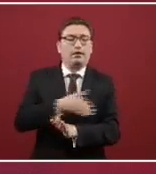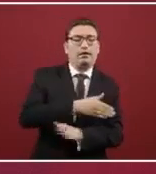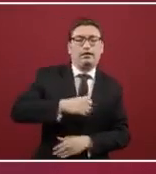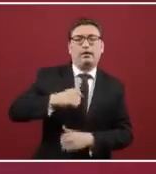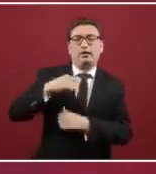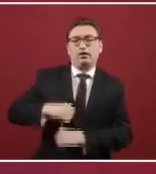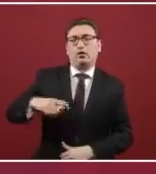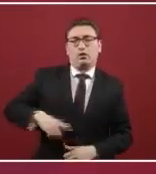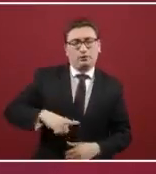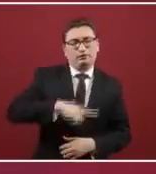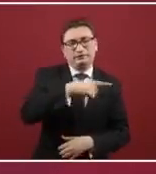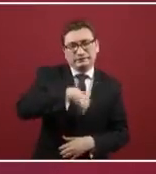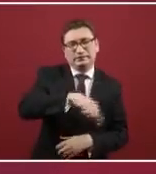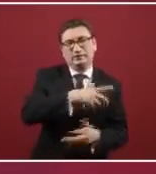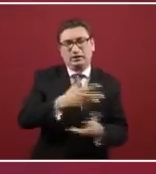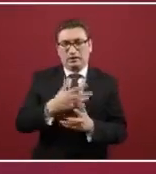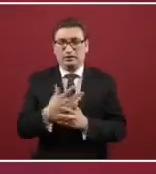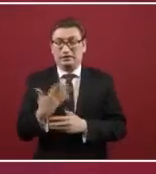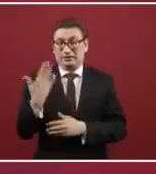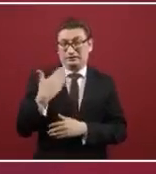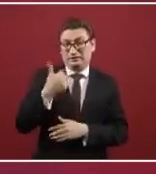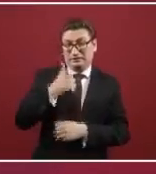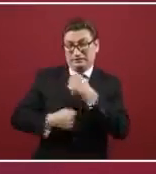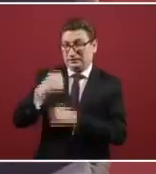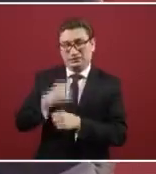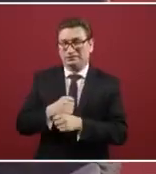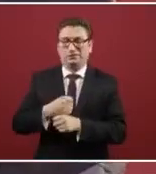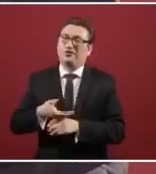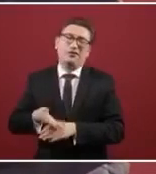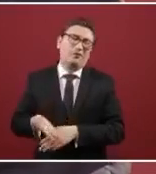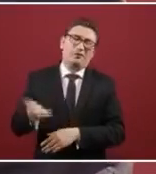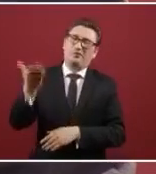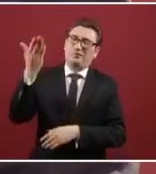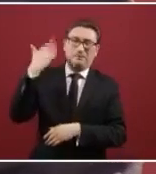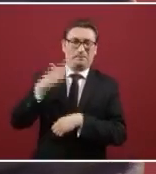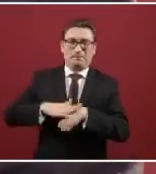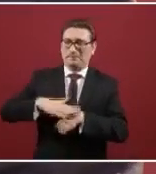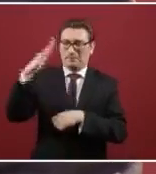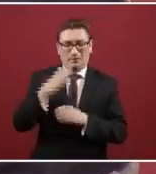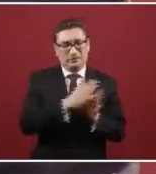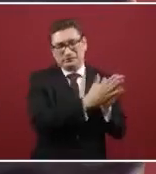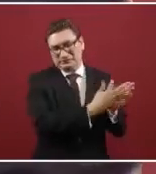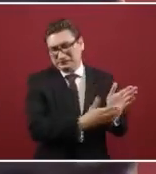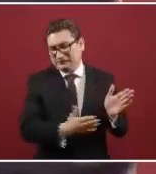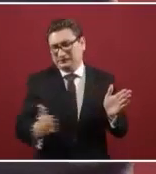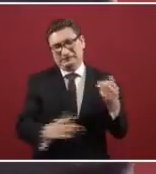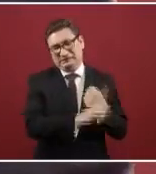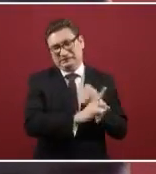autoridades anteriores, no solo las del sexenio pasado, sino de tiempo atrás,